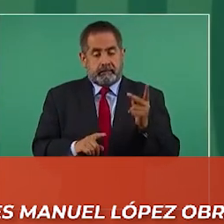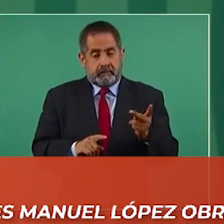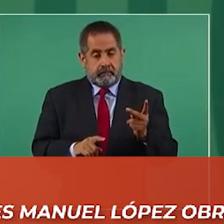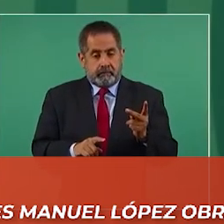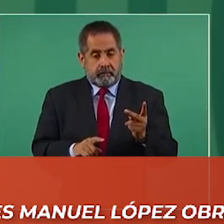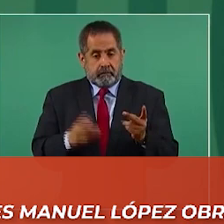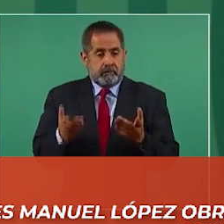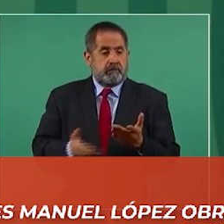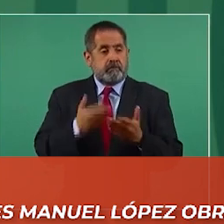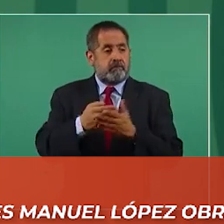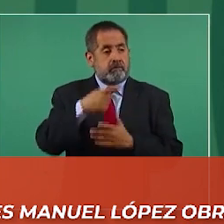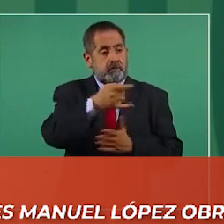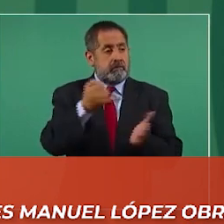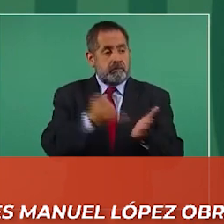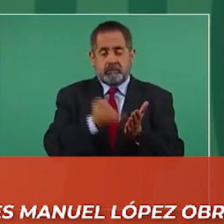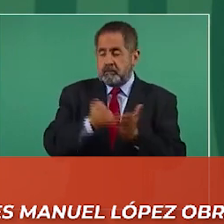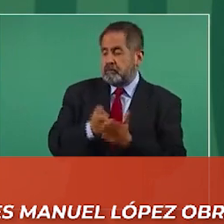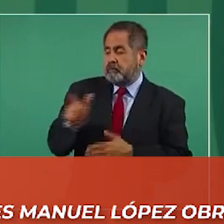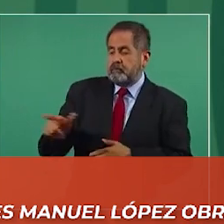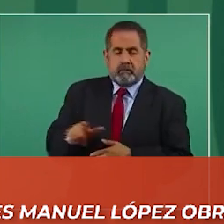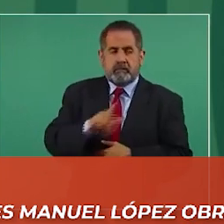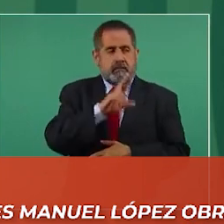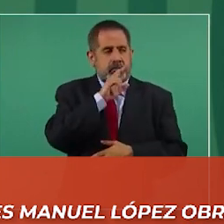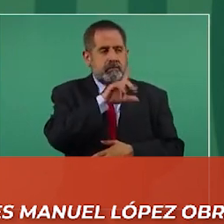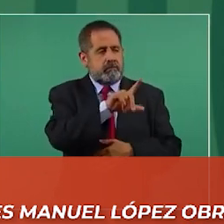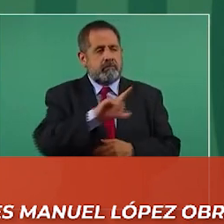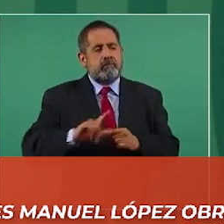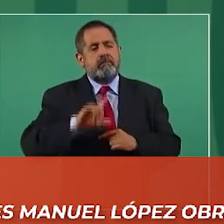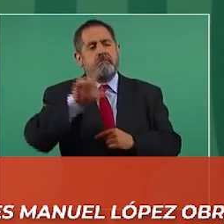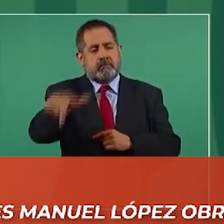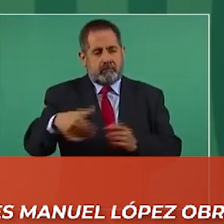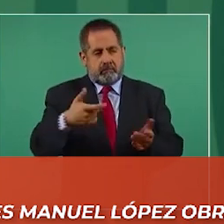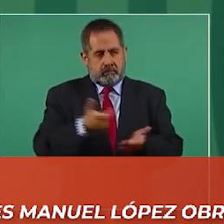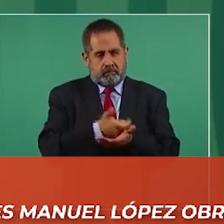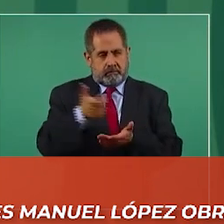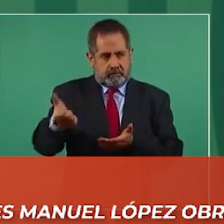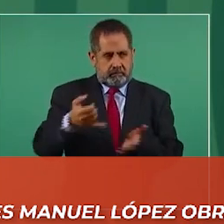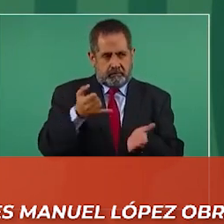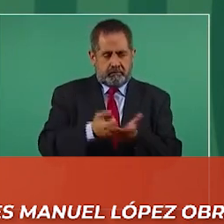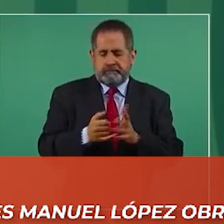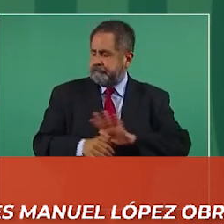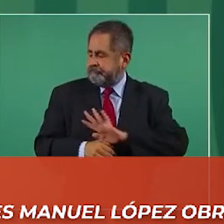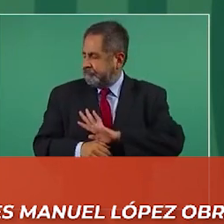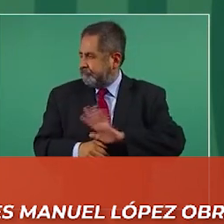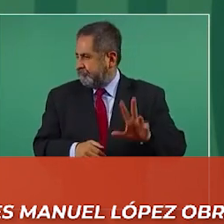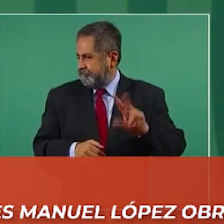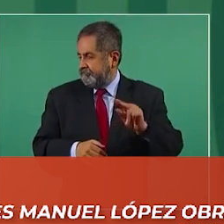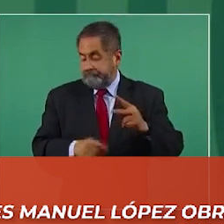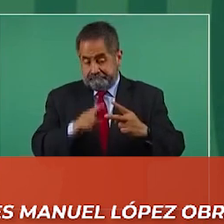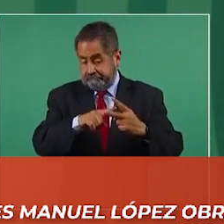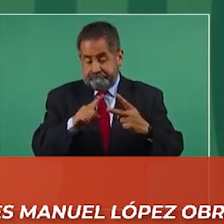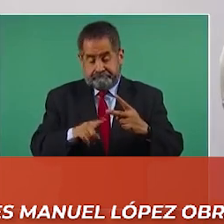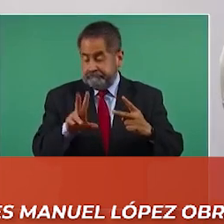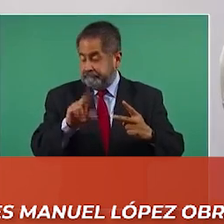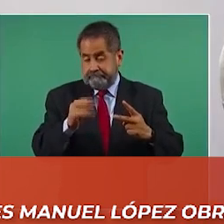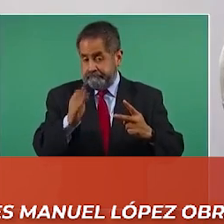propusiera yo una prórroga en el pago de impuestos, y no acepté ninguna de las dos